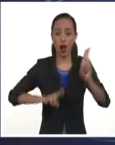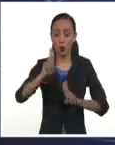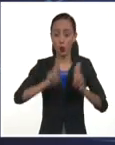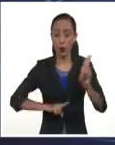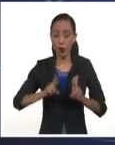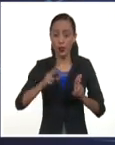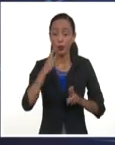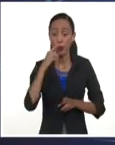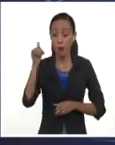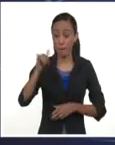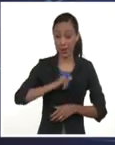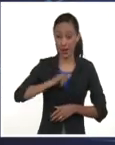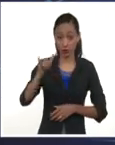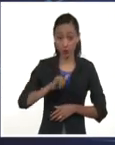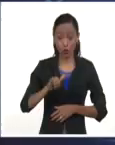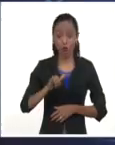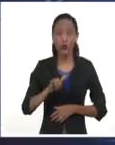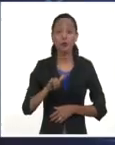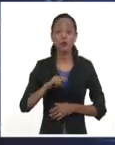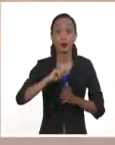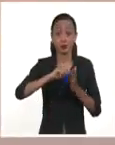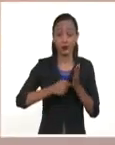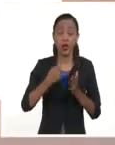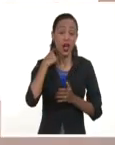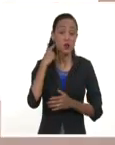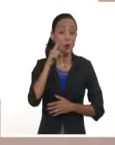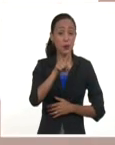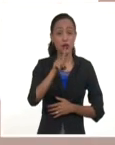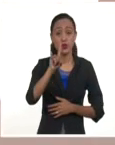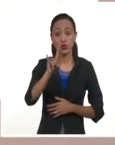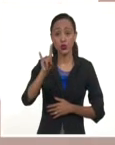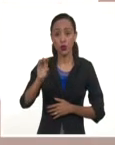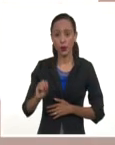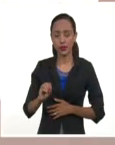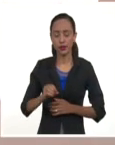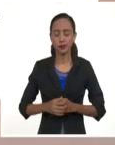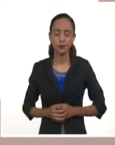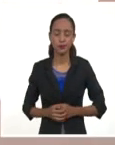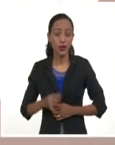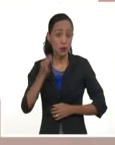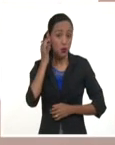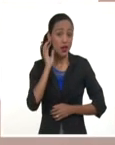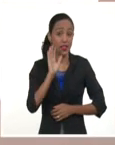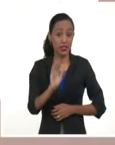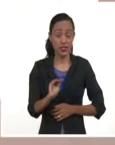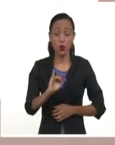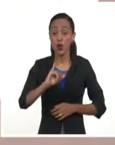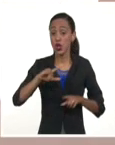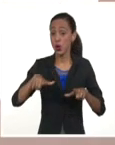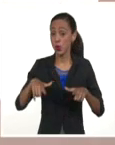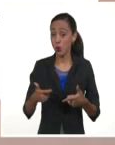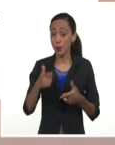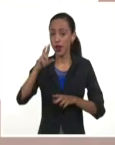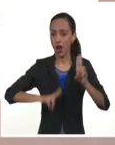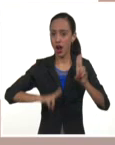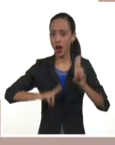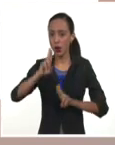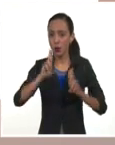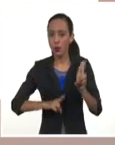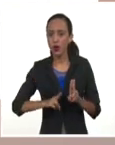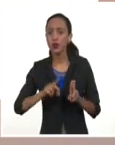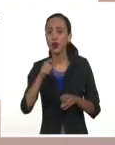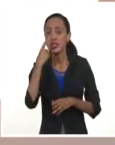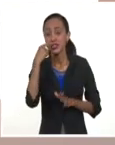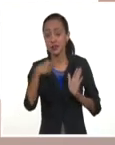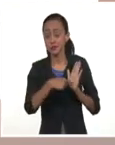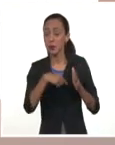bilaterales suscritos en la década de 1990. La vicecanciller subrayó que cuando se incumplen estos acuerdos, se generan